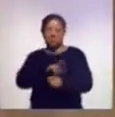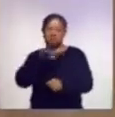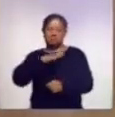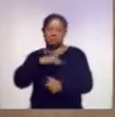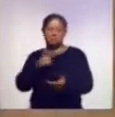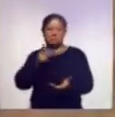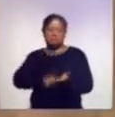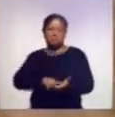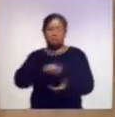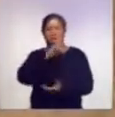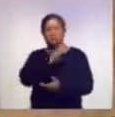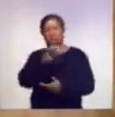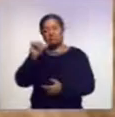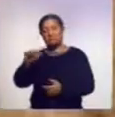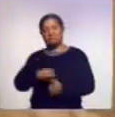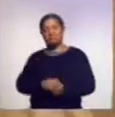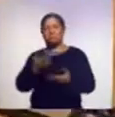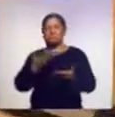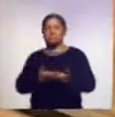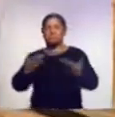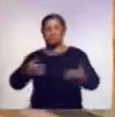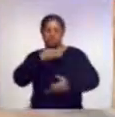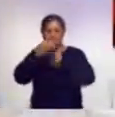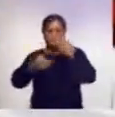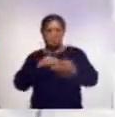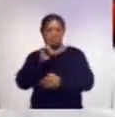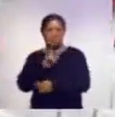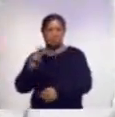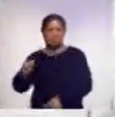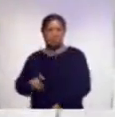Artes. Para Ahora Noticias, Lorena Temolsin.